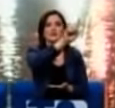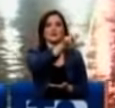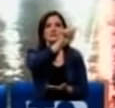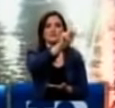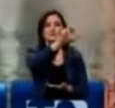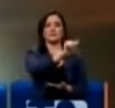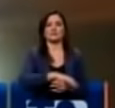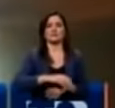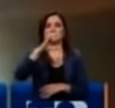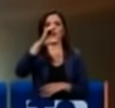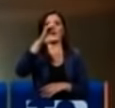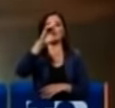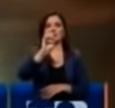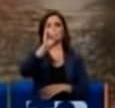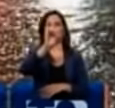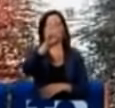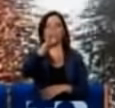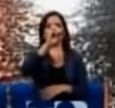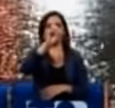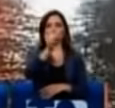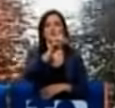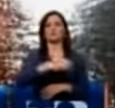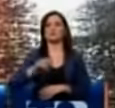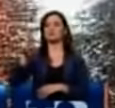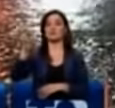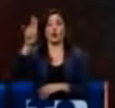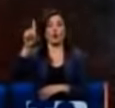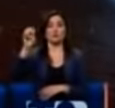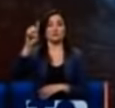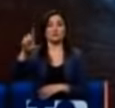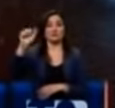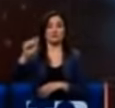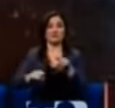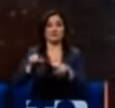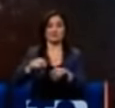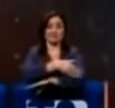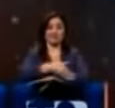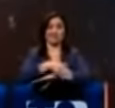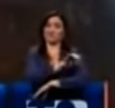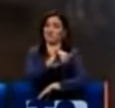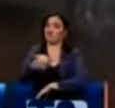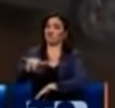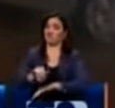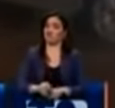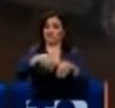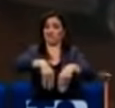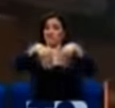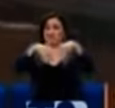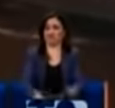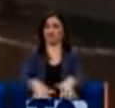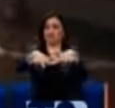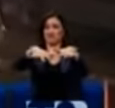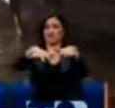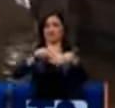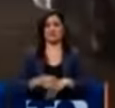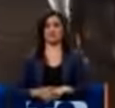Los Ceibos y Urdesa, ciertas calles mostraron el mismo panorama. La intersección de